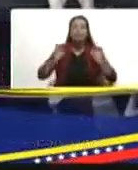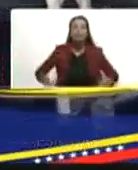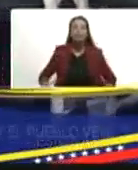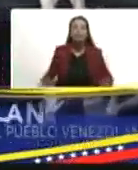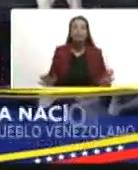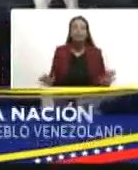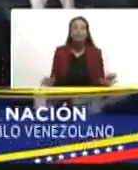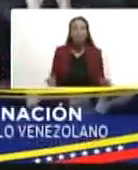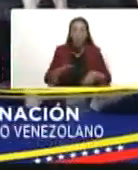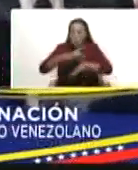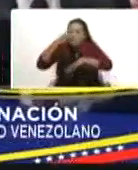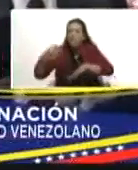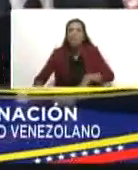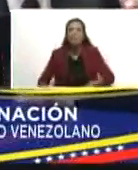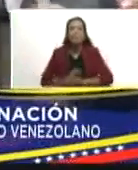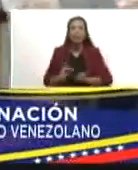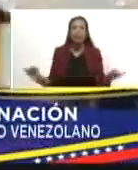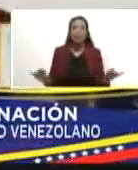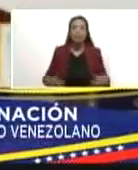nada